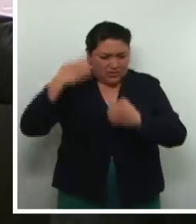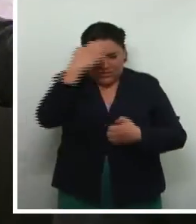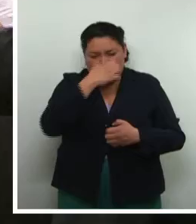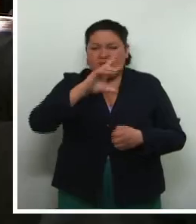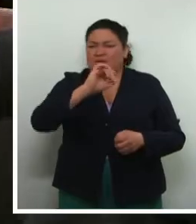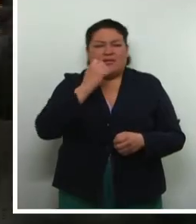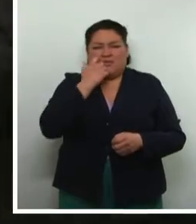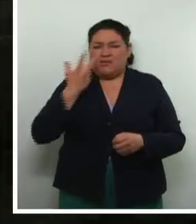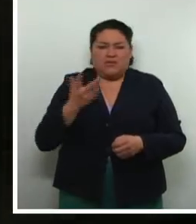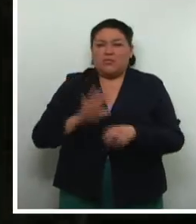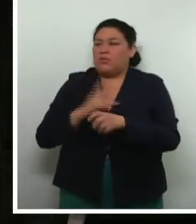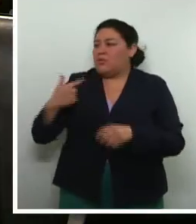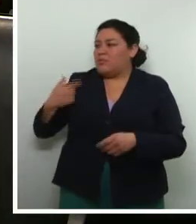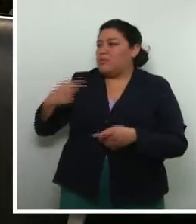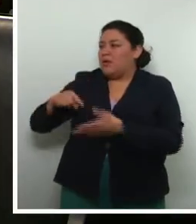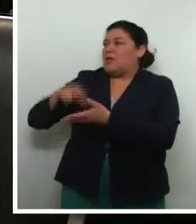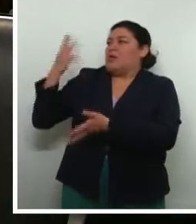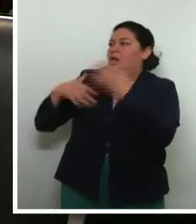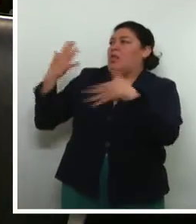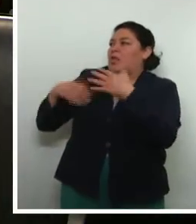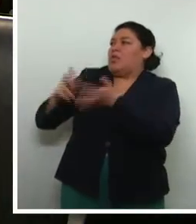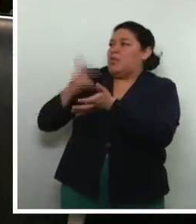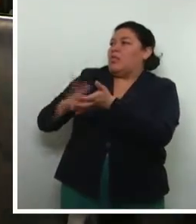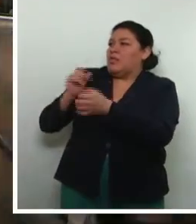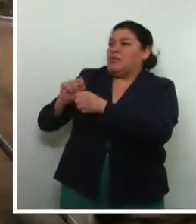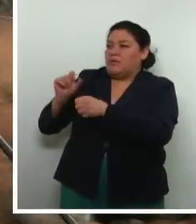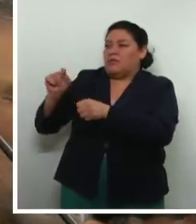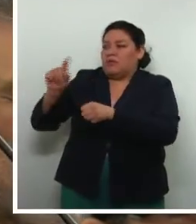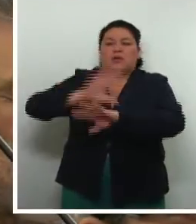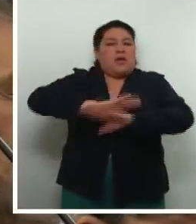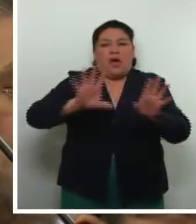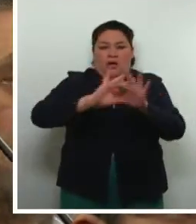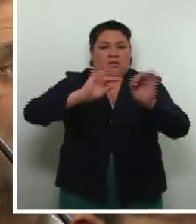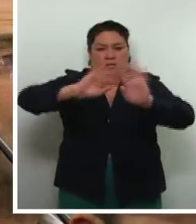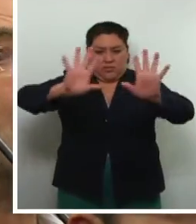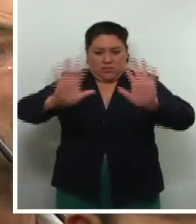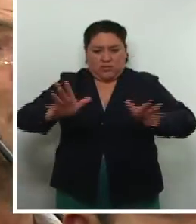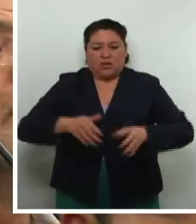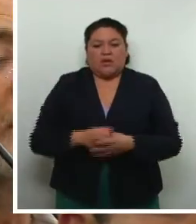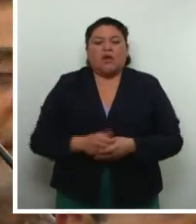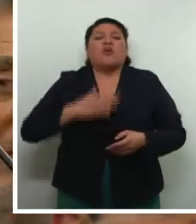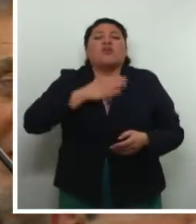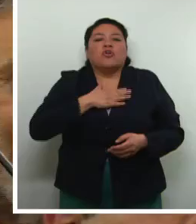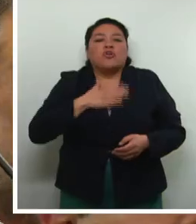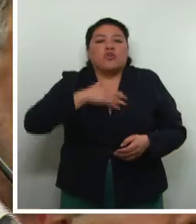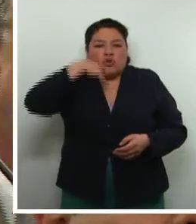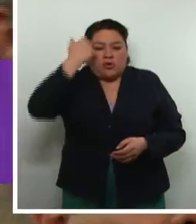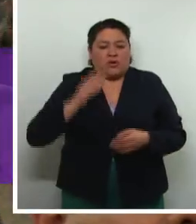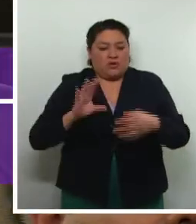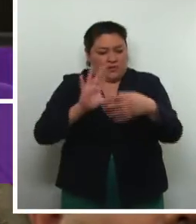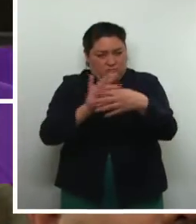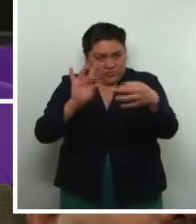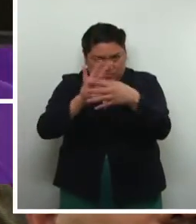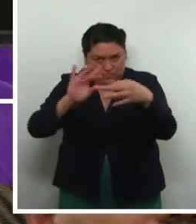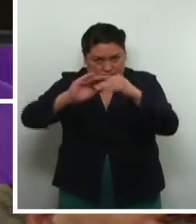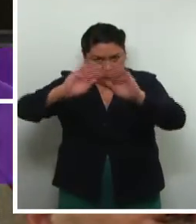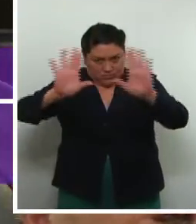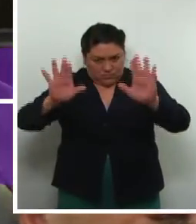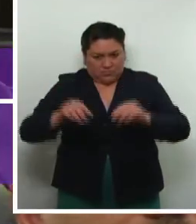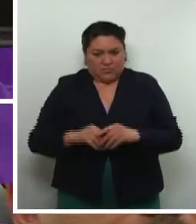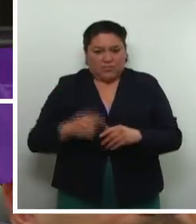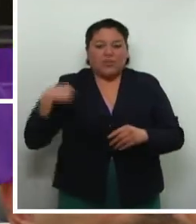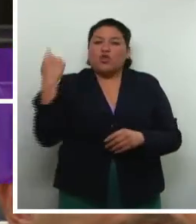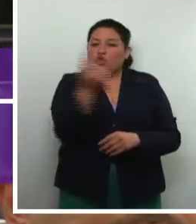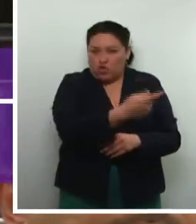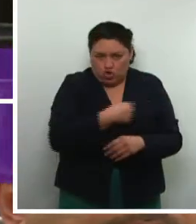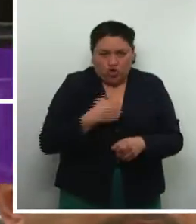me antecedieron en el uso de la palabra han sido más que claras en el análisis. Simplemente quiero ilustrar una cuestión en ánimo de